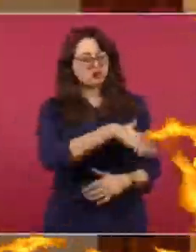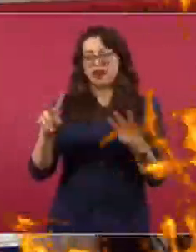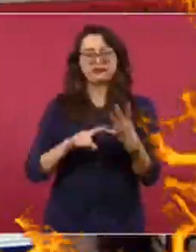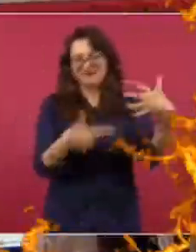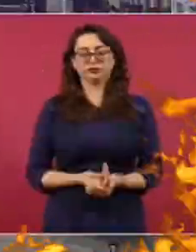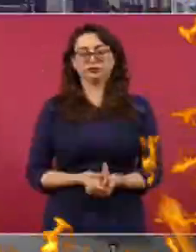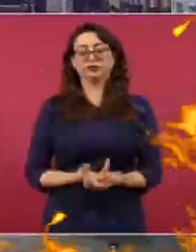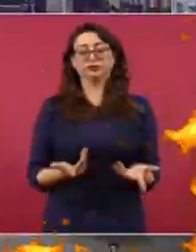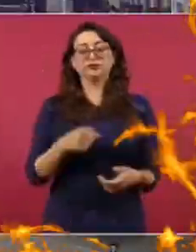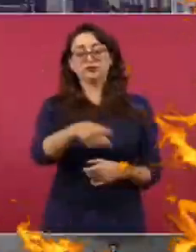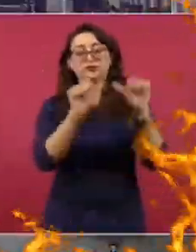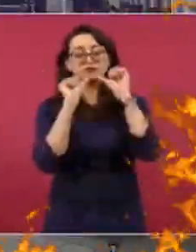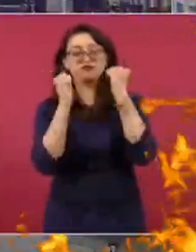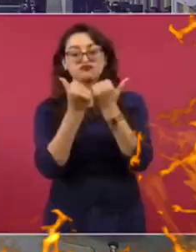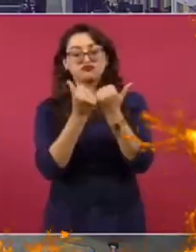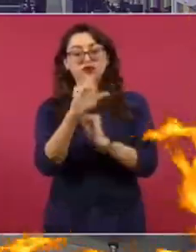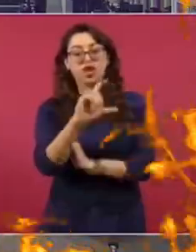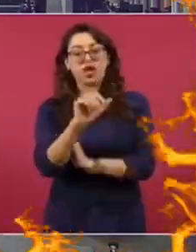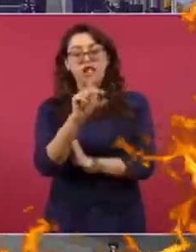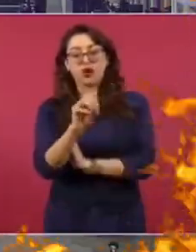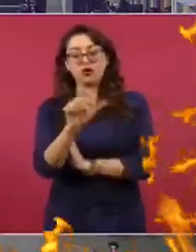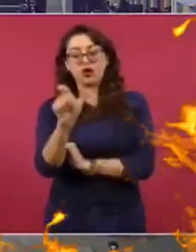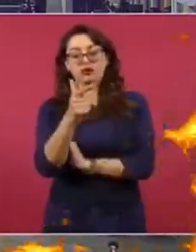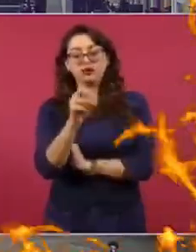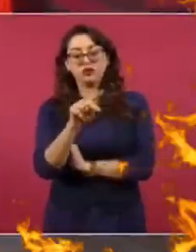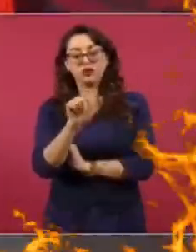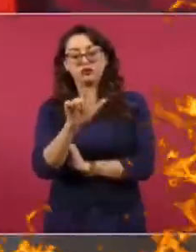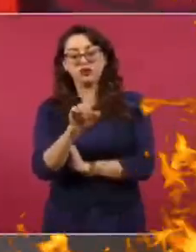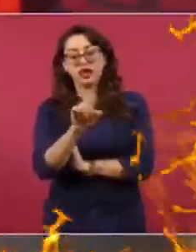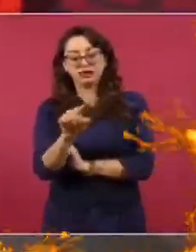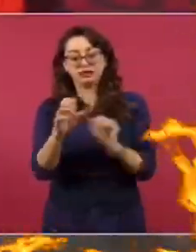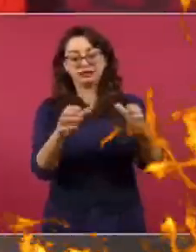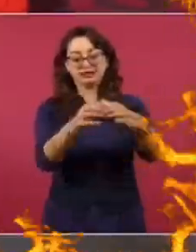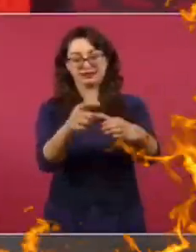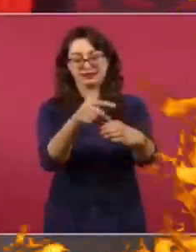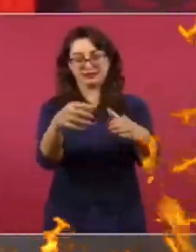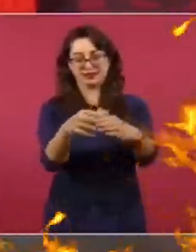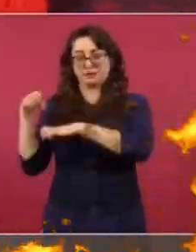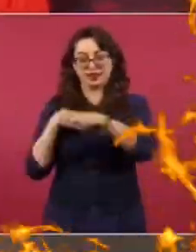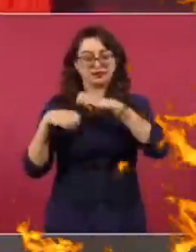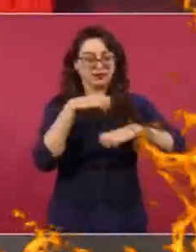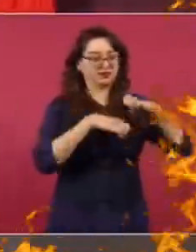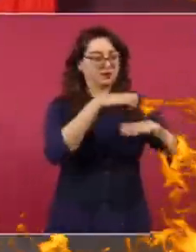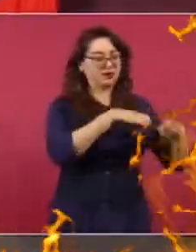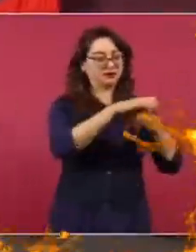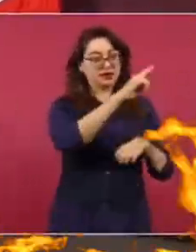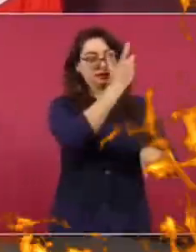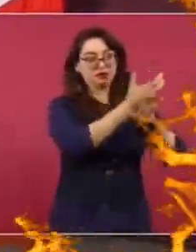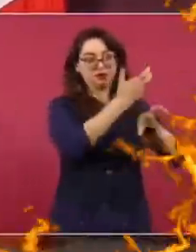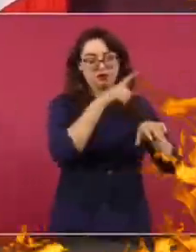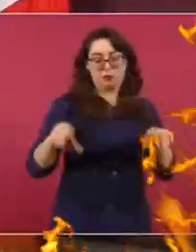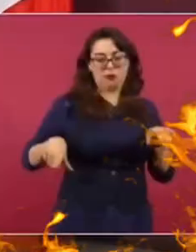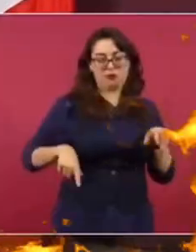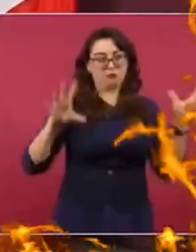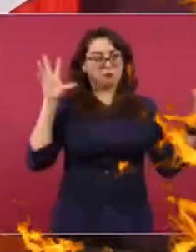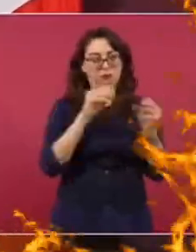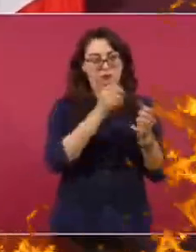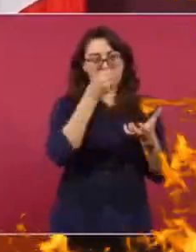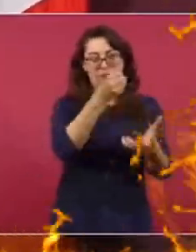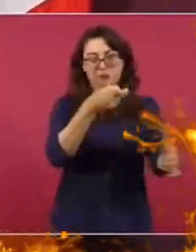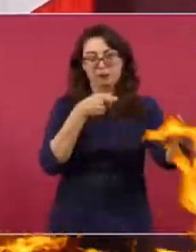minutos después pero no les ayuda a los conservadores imagínense un